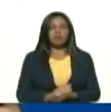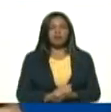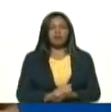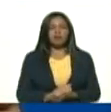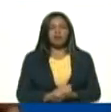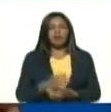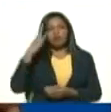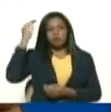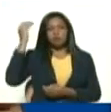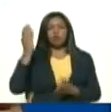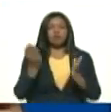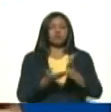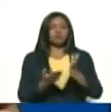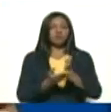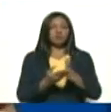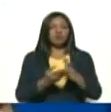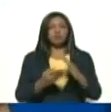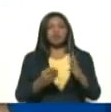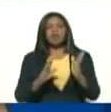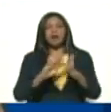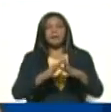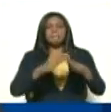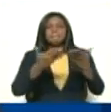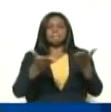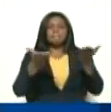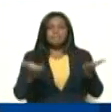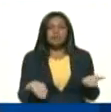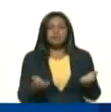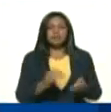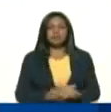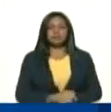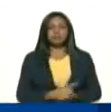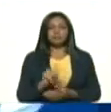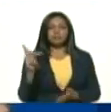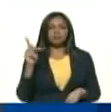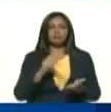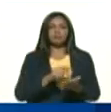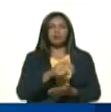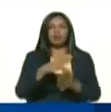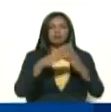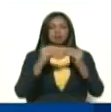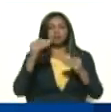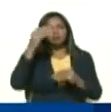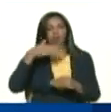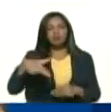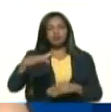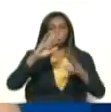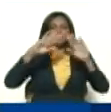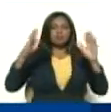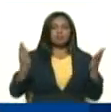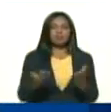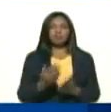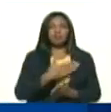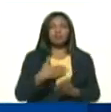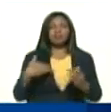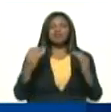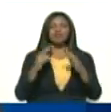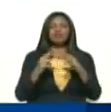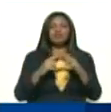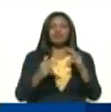Pagola y los estudios bíblicos de Pagola ciertamente que están llegándole a todos los pueblos del mundo, los que quieren conocer más